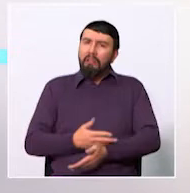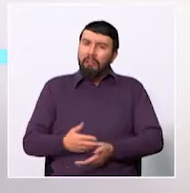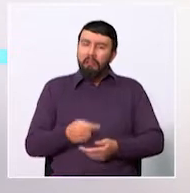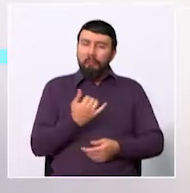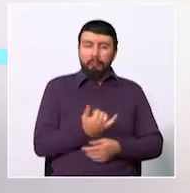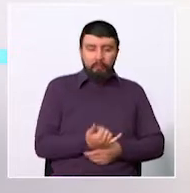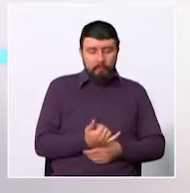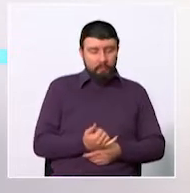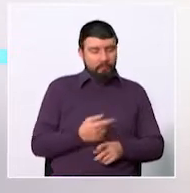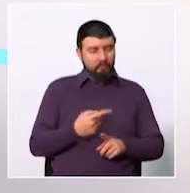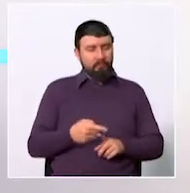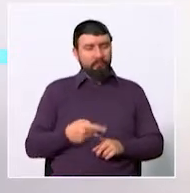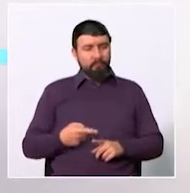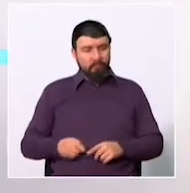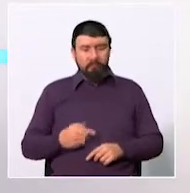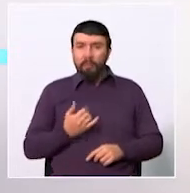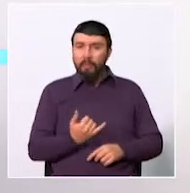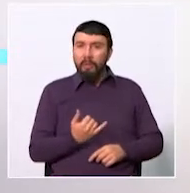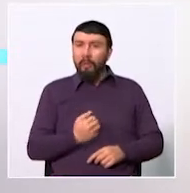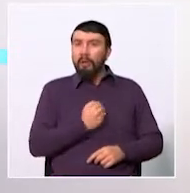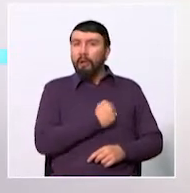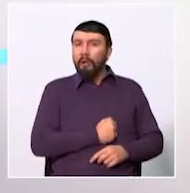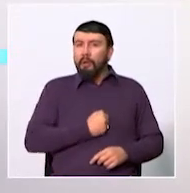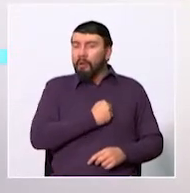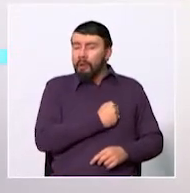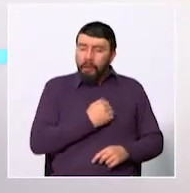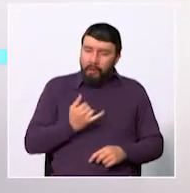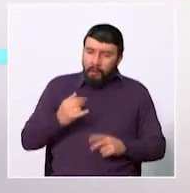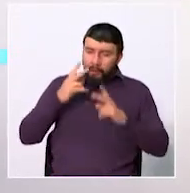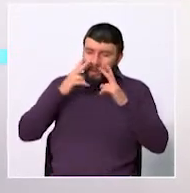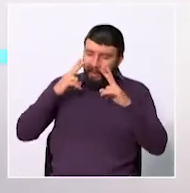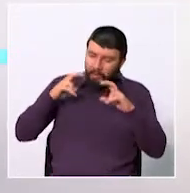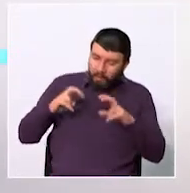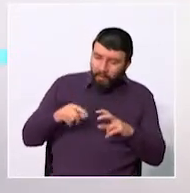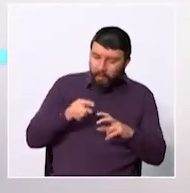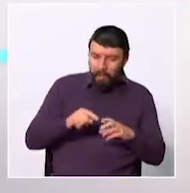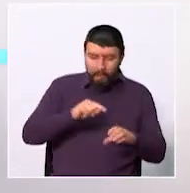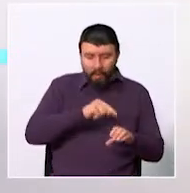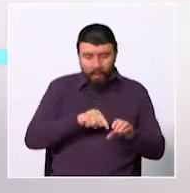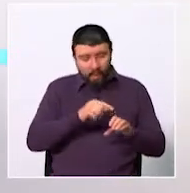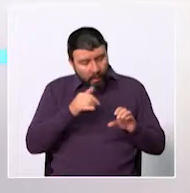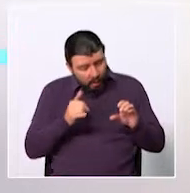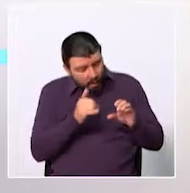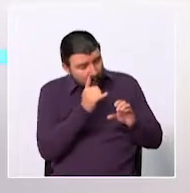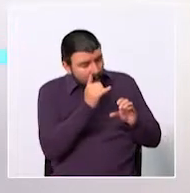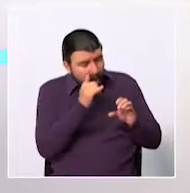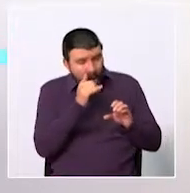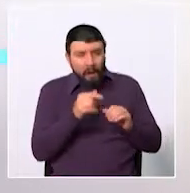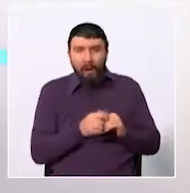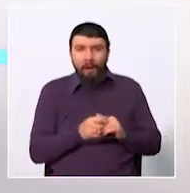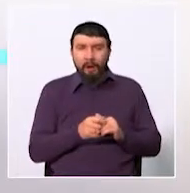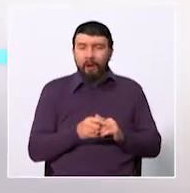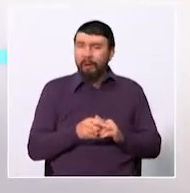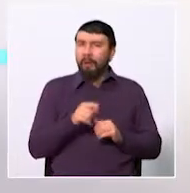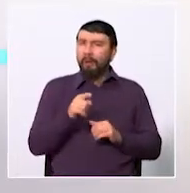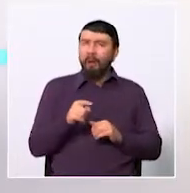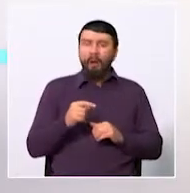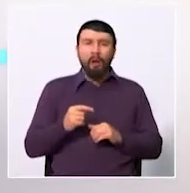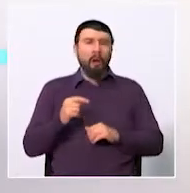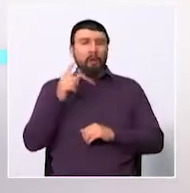por favor colonoscopia que es que qué horrible que no sé que no usted le pone una sedación